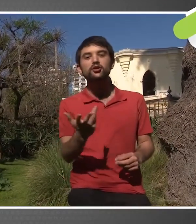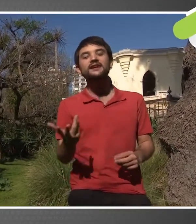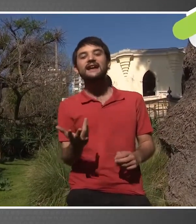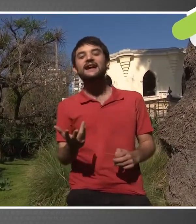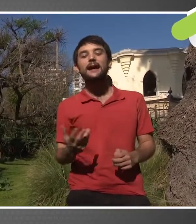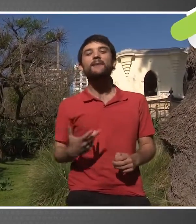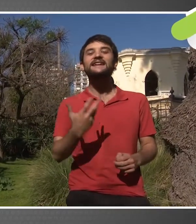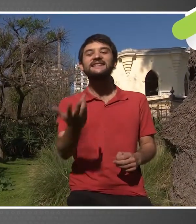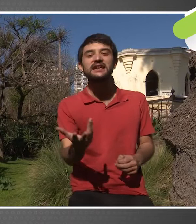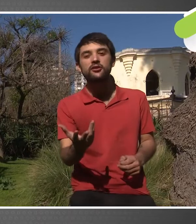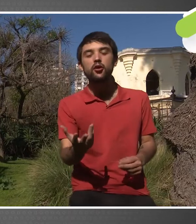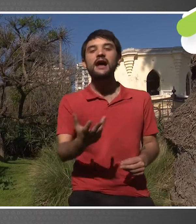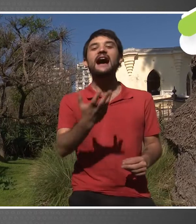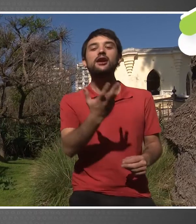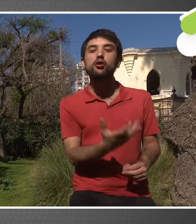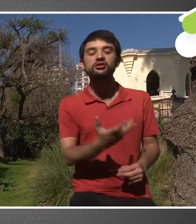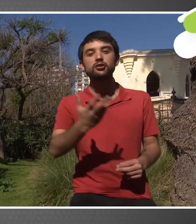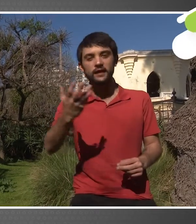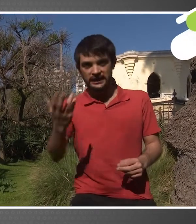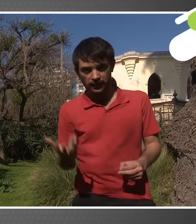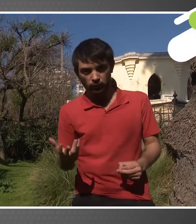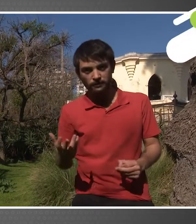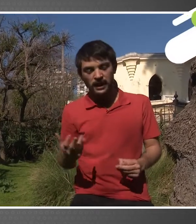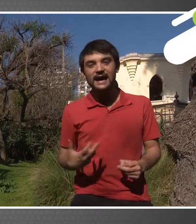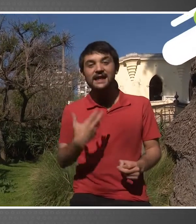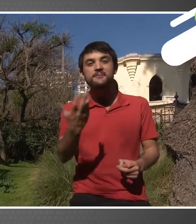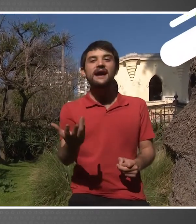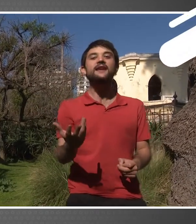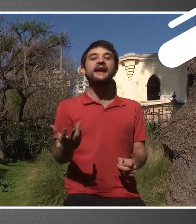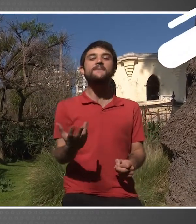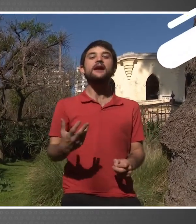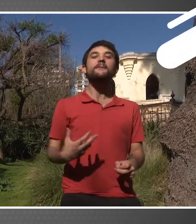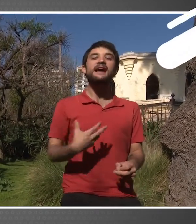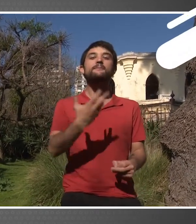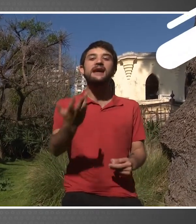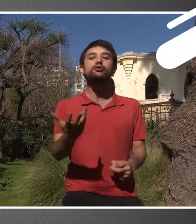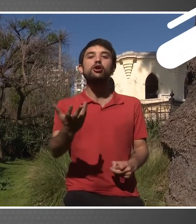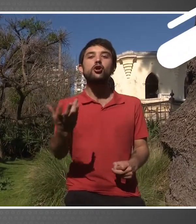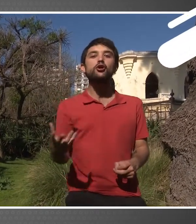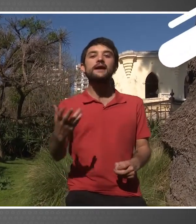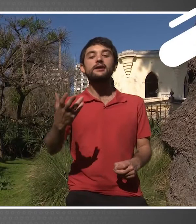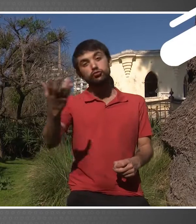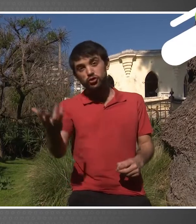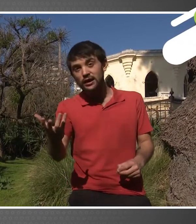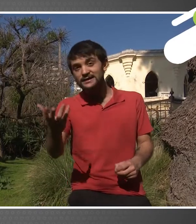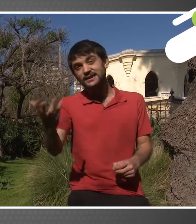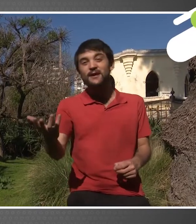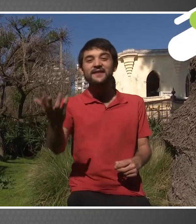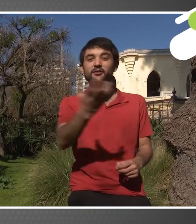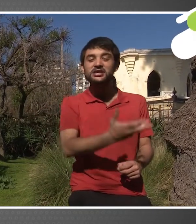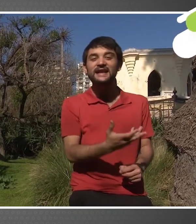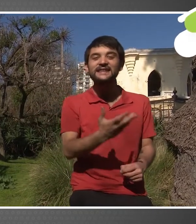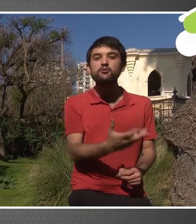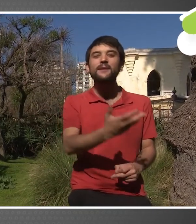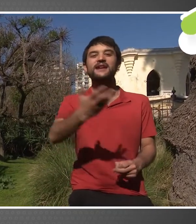marrón cuando se rasca, parecido al óxido de hierro. Además de que va cambiando el color de sus hojas de